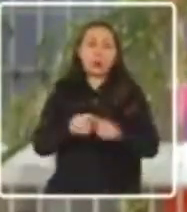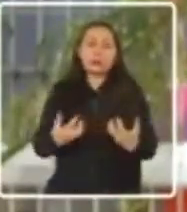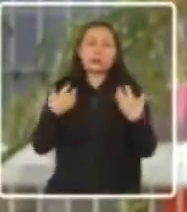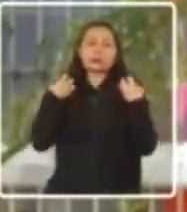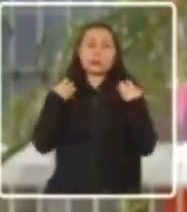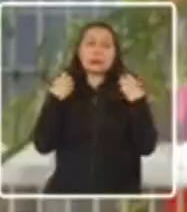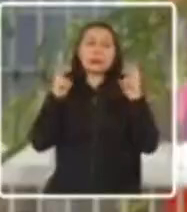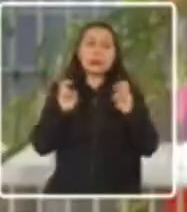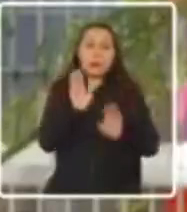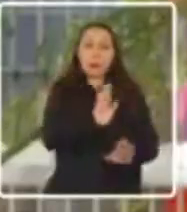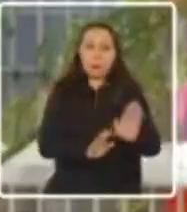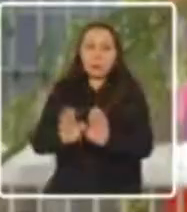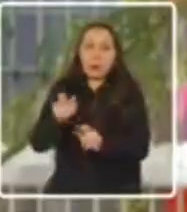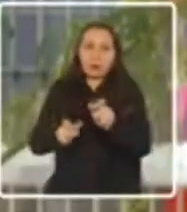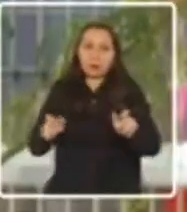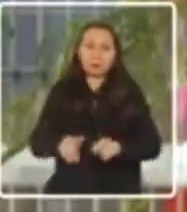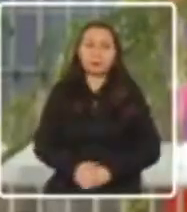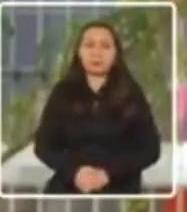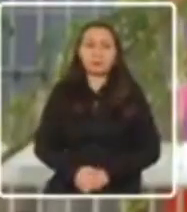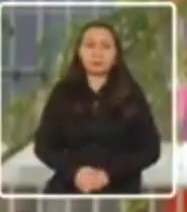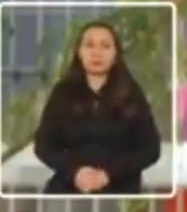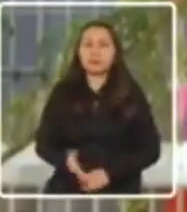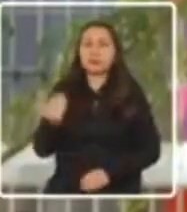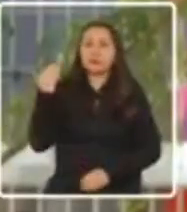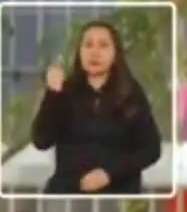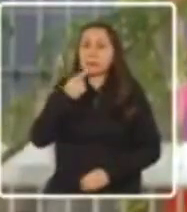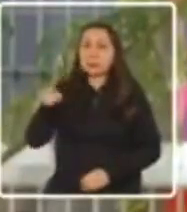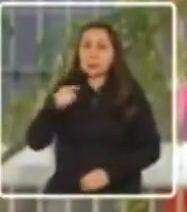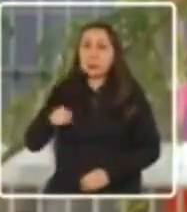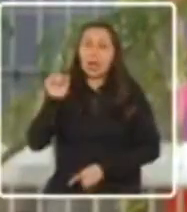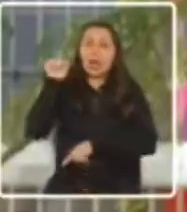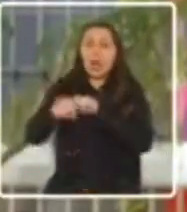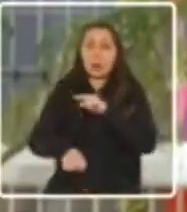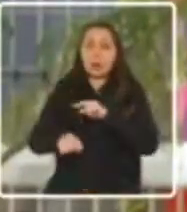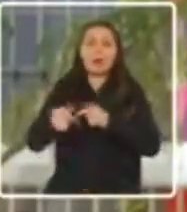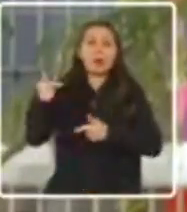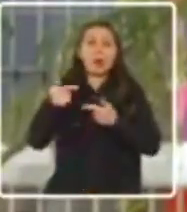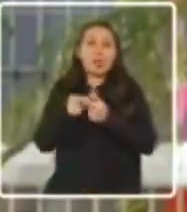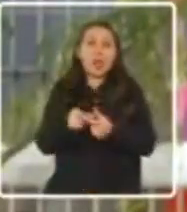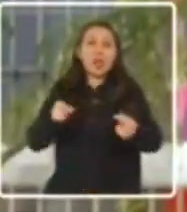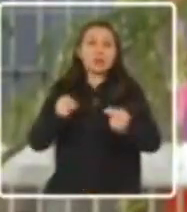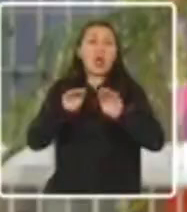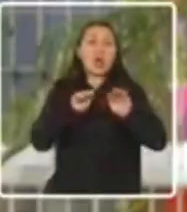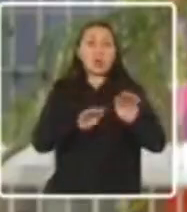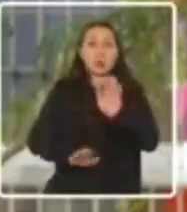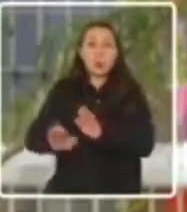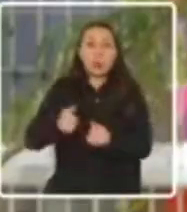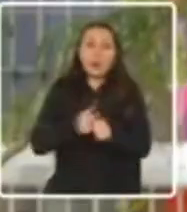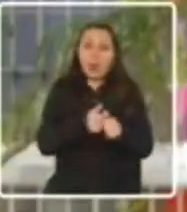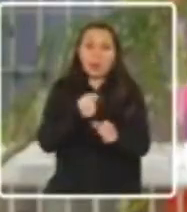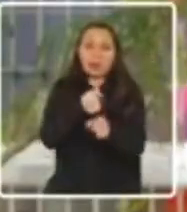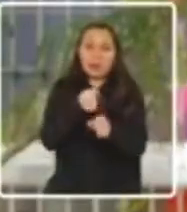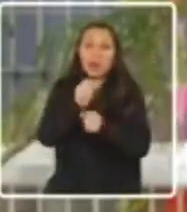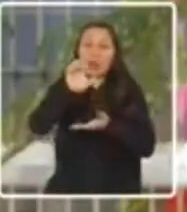carga de sus cuidadores. Hace tan solo unas semanas aprobamos la Política Nacional de Apoyo y Cuidados que va a guiar el trabajo del